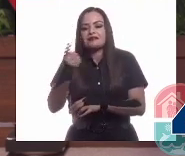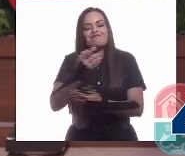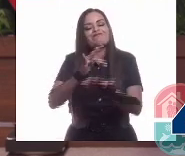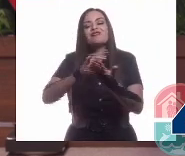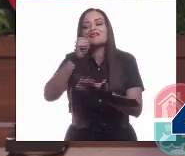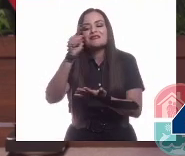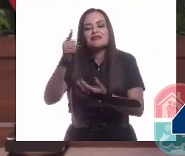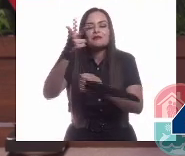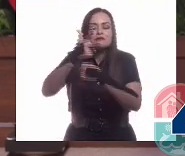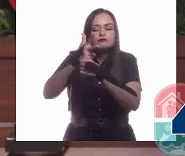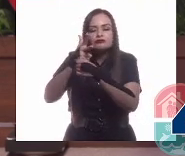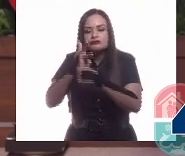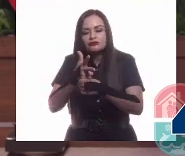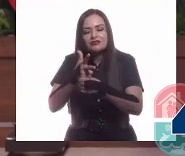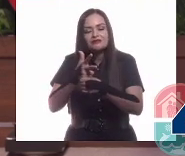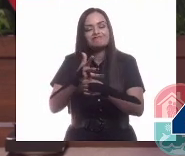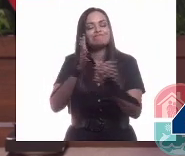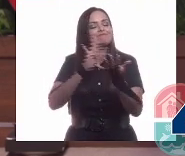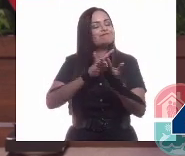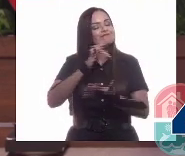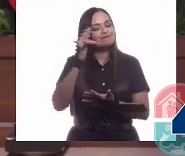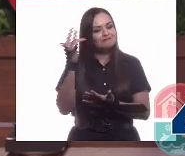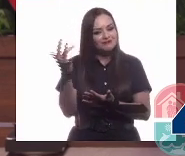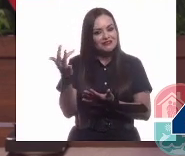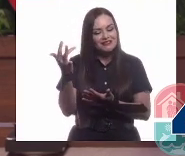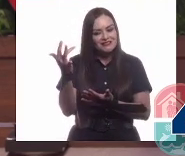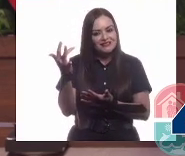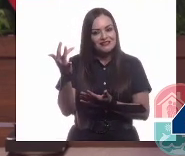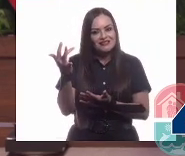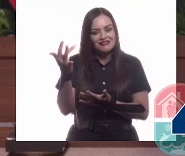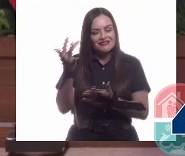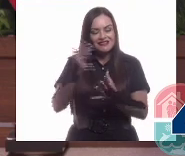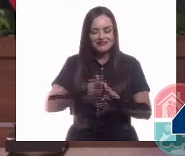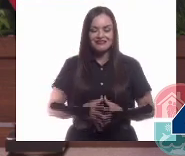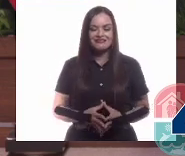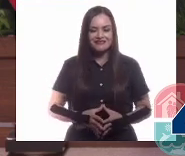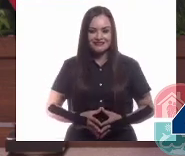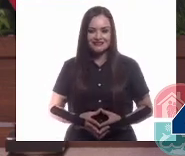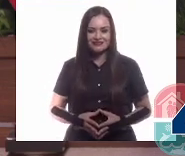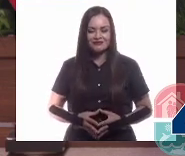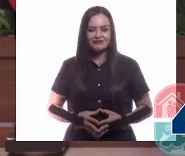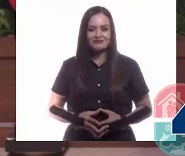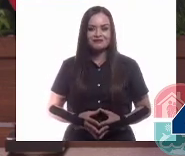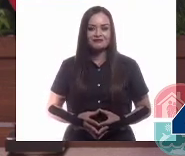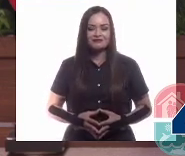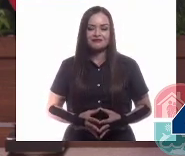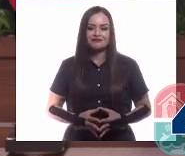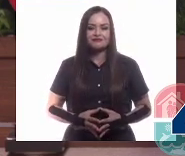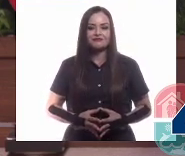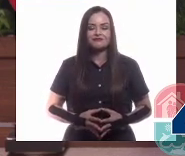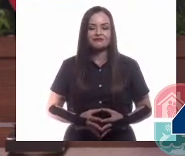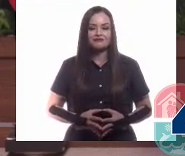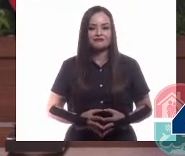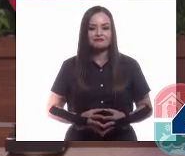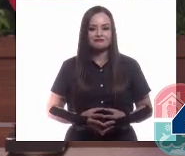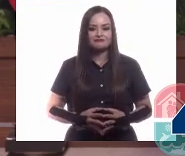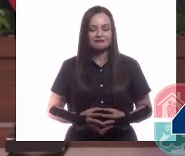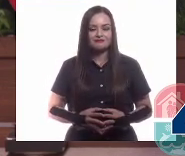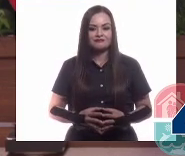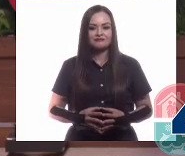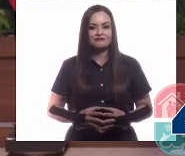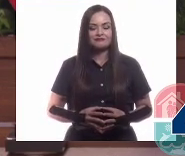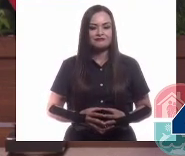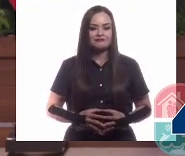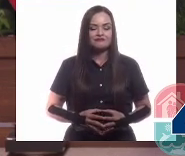siempre buscar con objetividad la mejor manera de informar a propósito del acontecer en nuestro estado. Con el ánimo de no